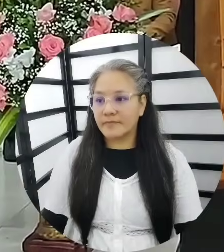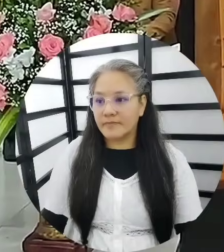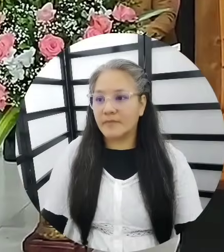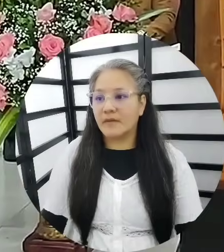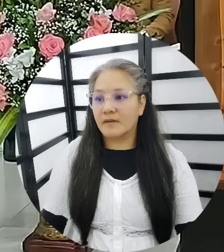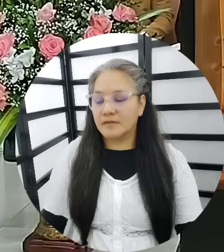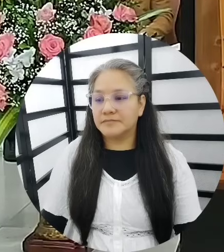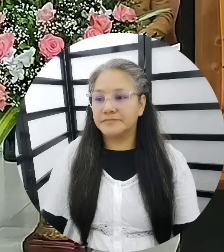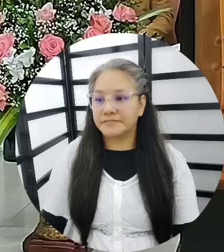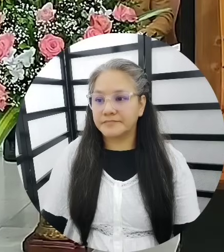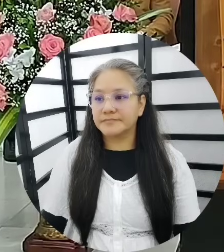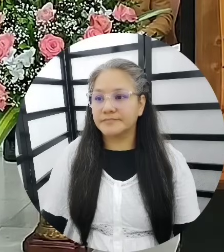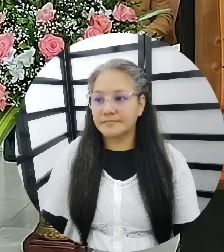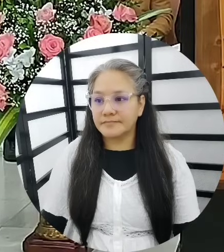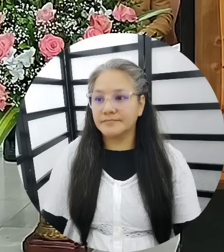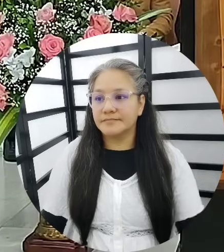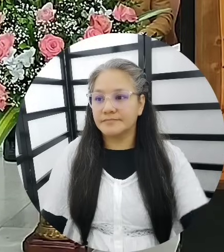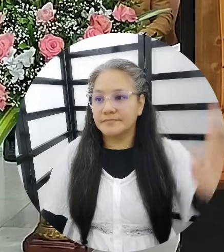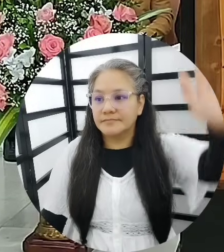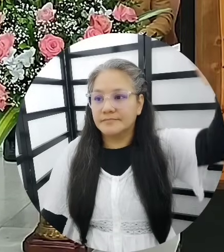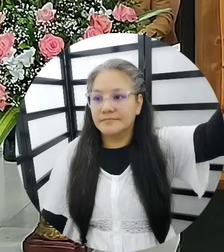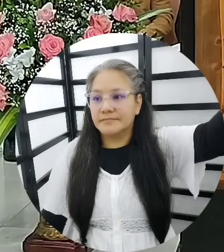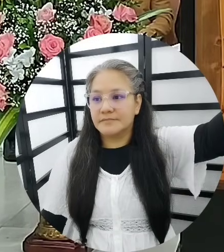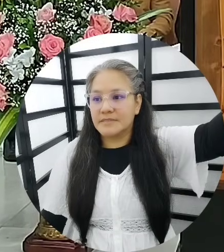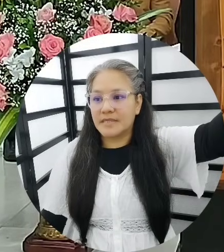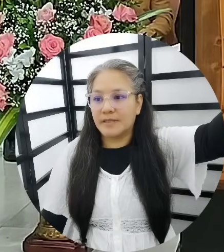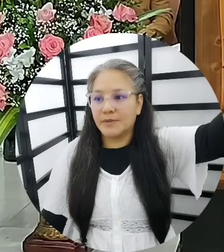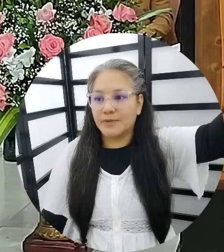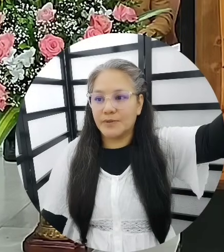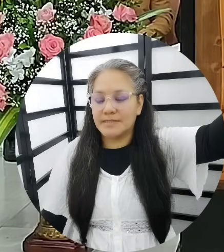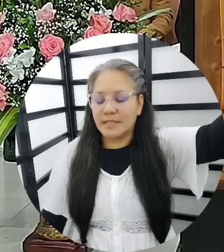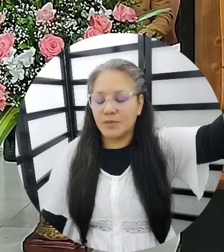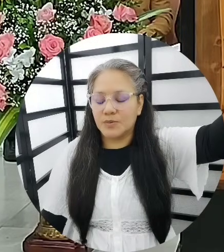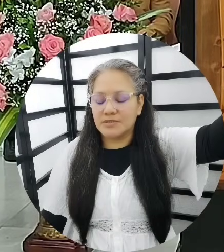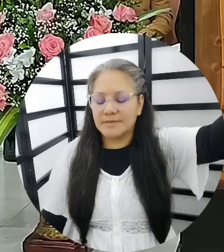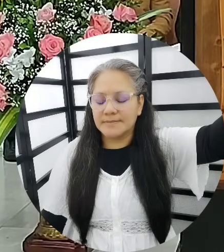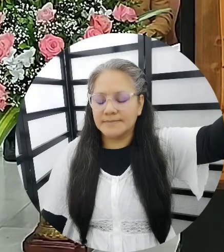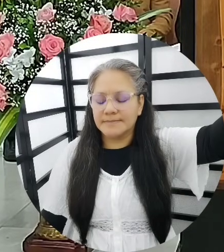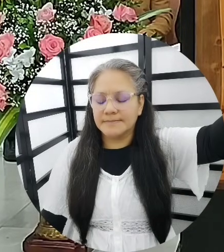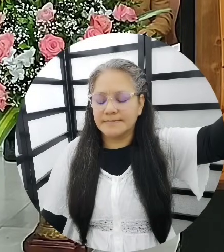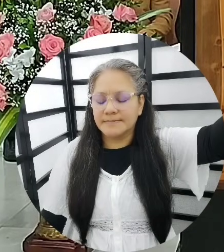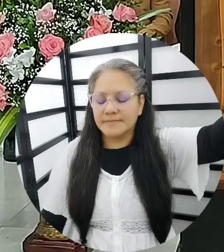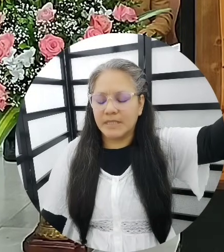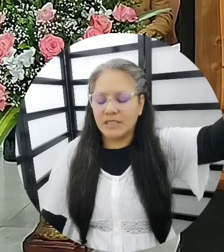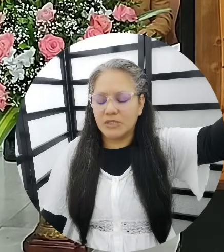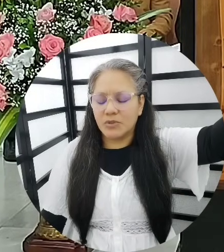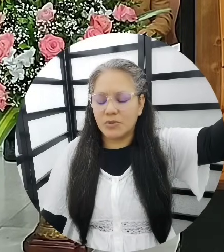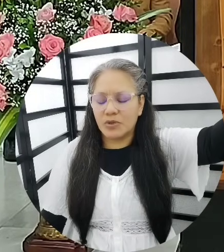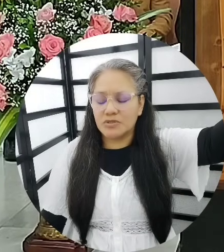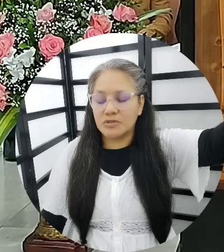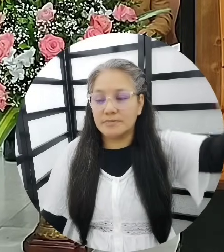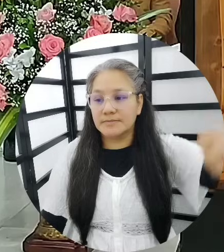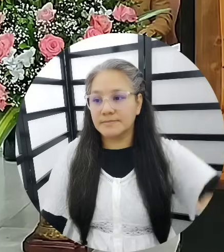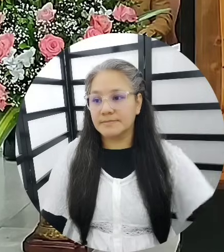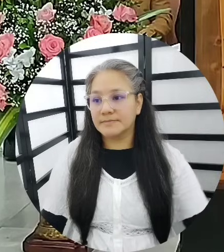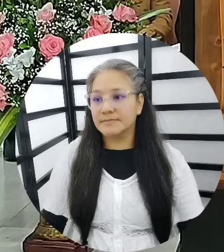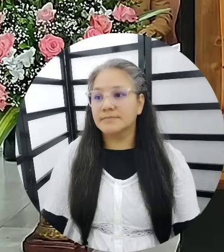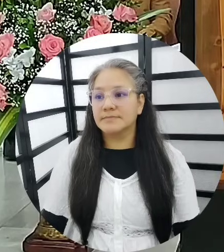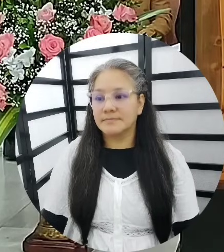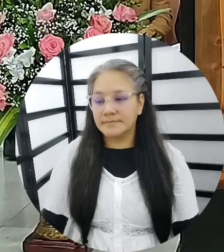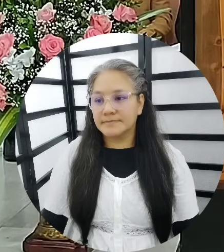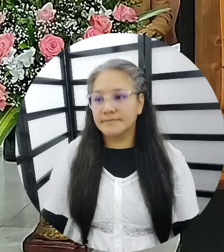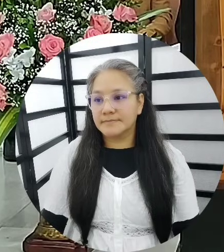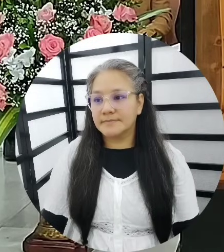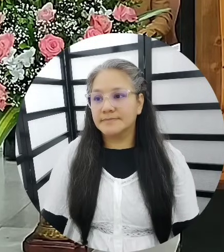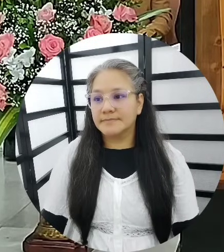tengo que ser un ejemplo, tengo que ser un dechado, tengo que ser una persona de confianza, que el que me